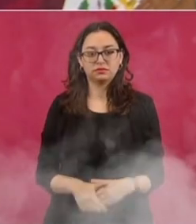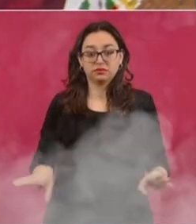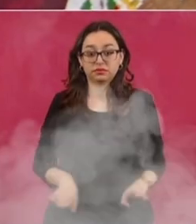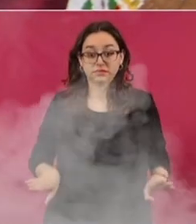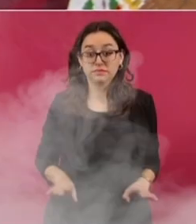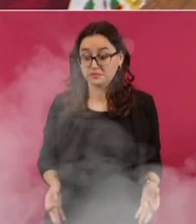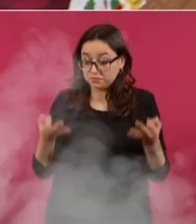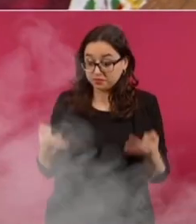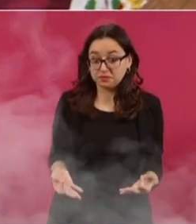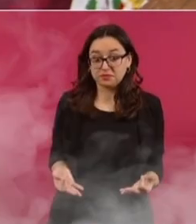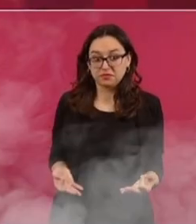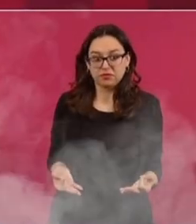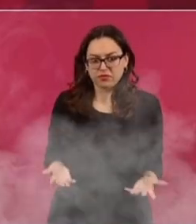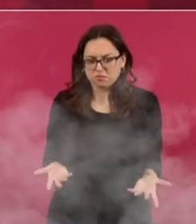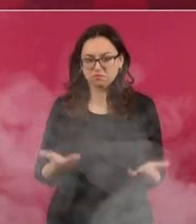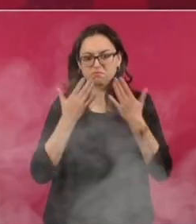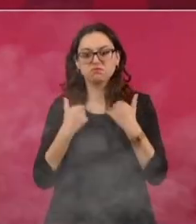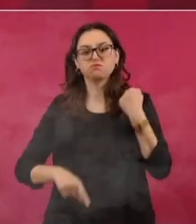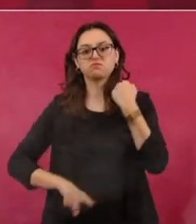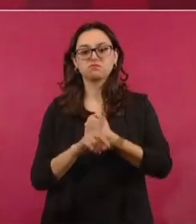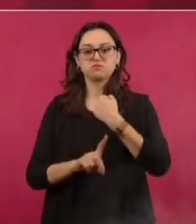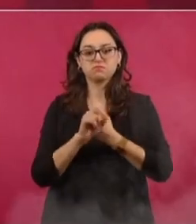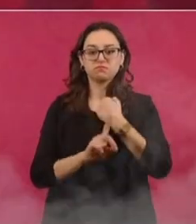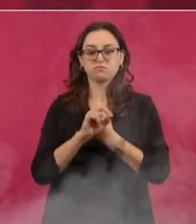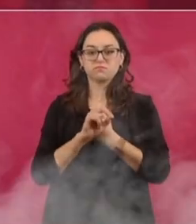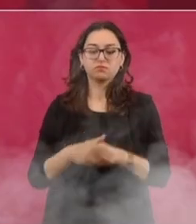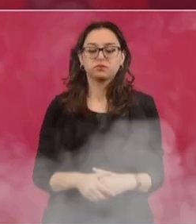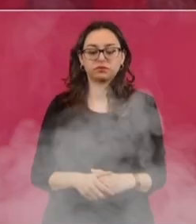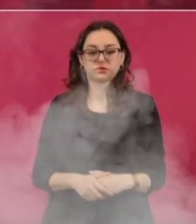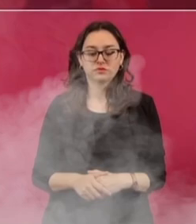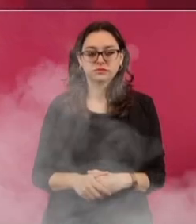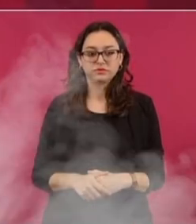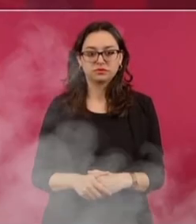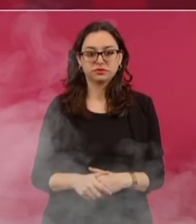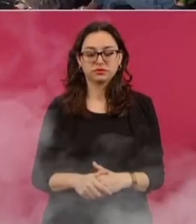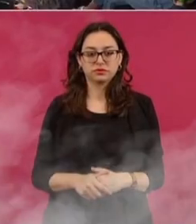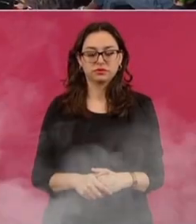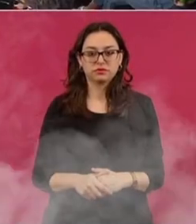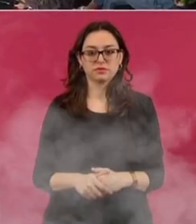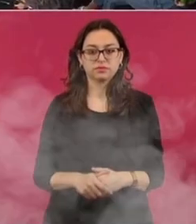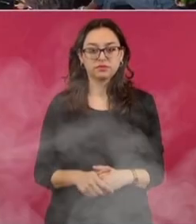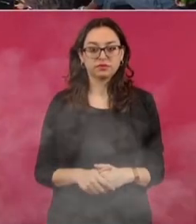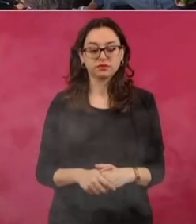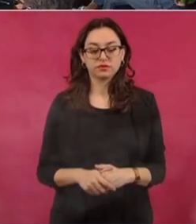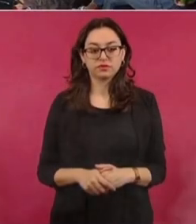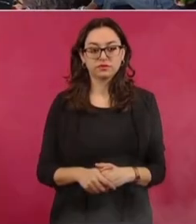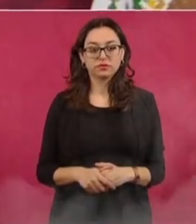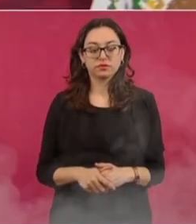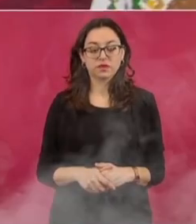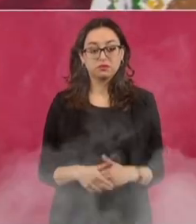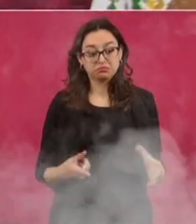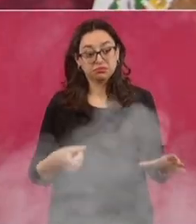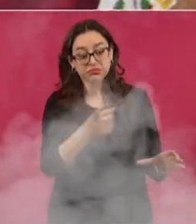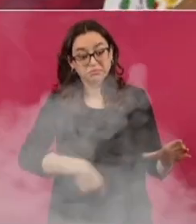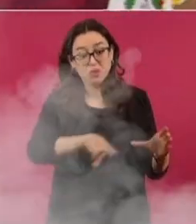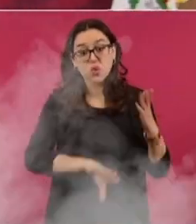rectitud no hay problema de nada que pueden estar los opositores